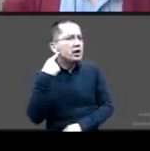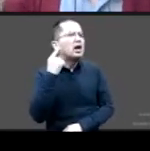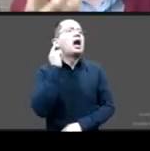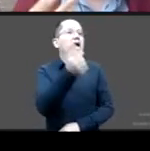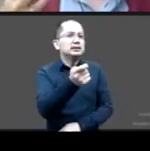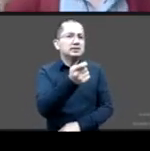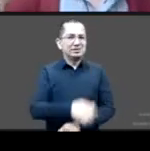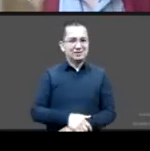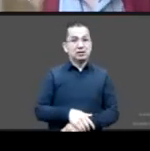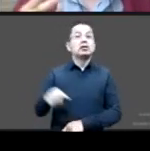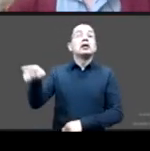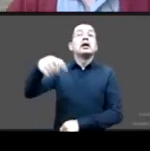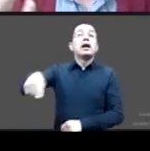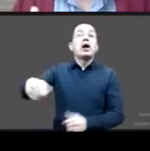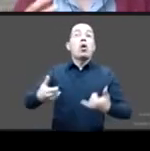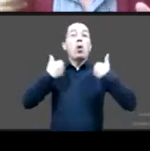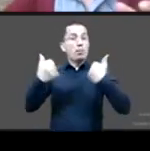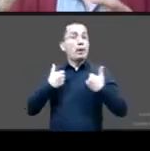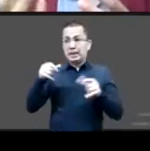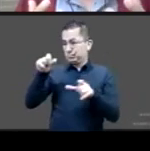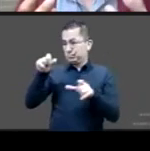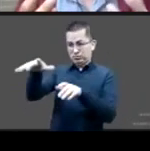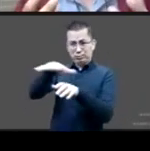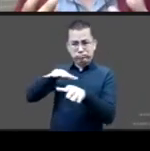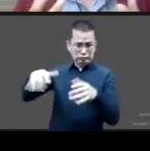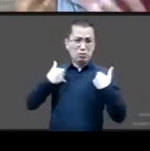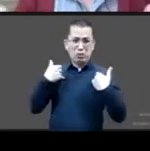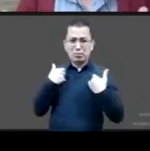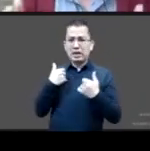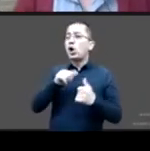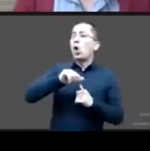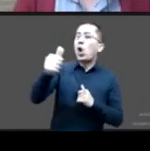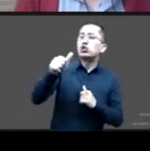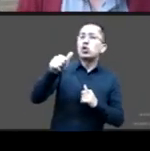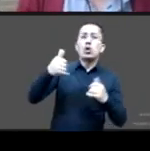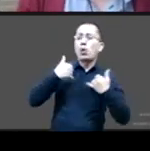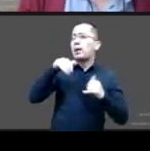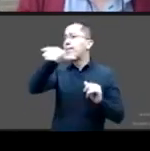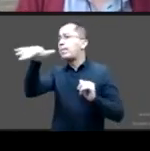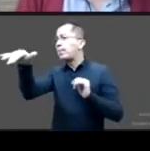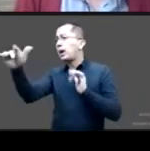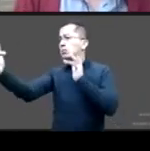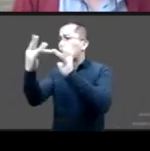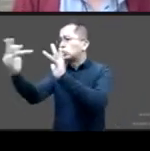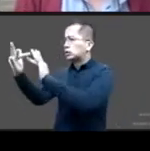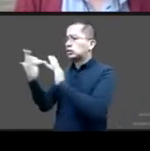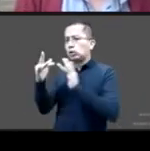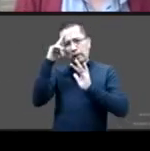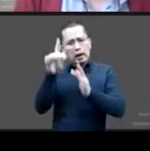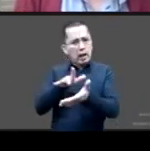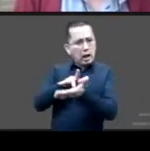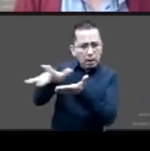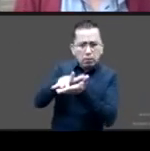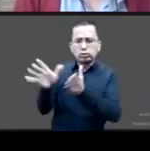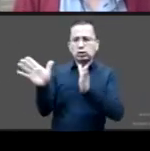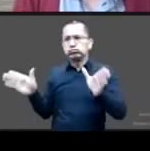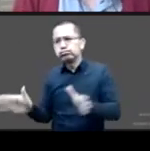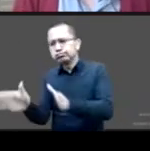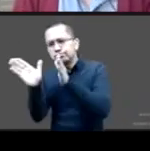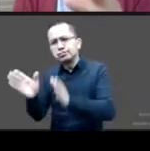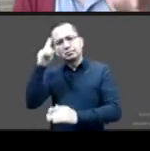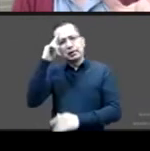buscan jóvenes en toda la ciudad y tratan de apoyarlos en su proceso durante el tiempo de la pandemia.